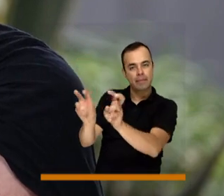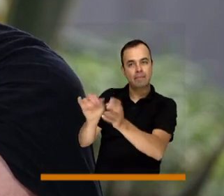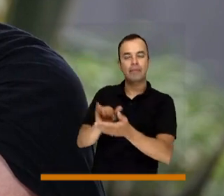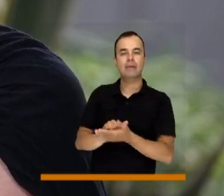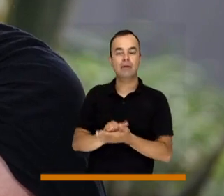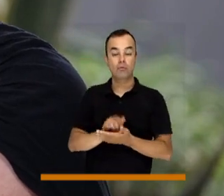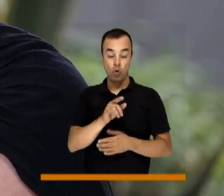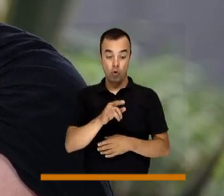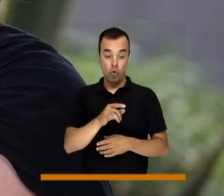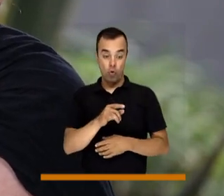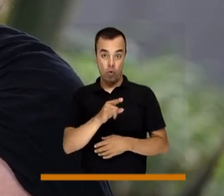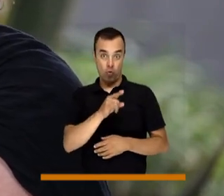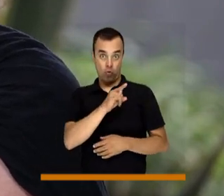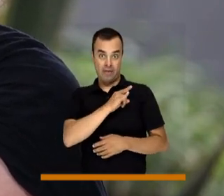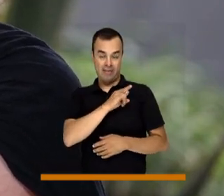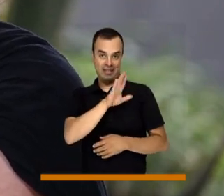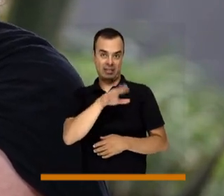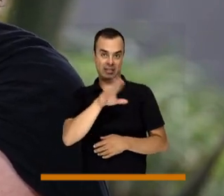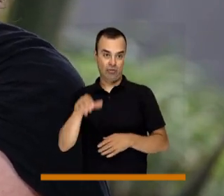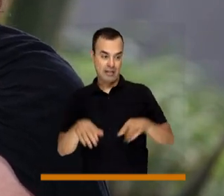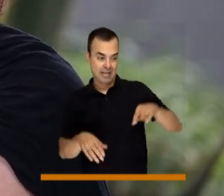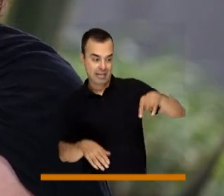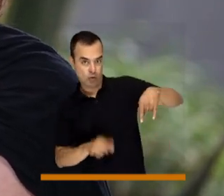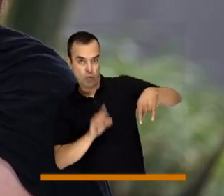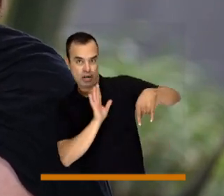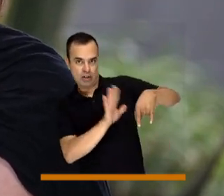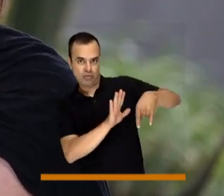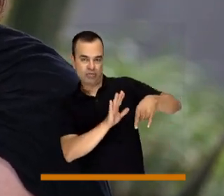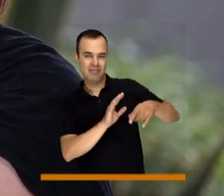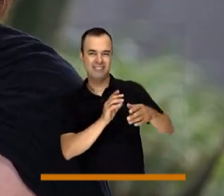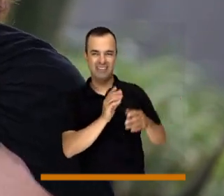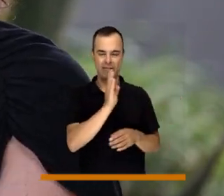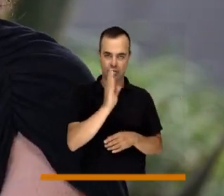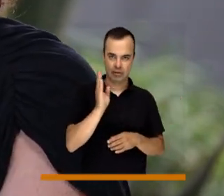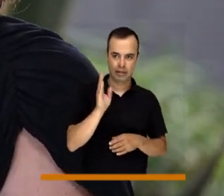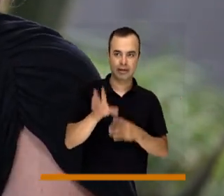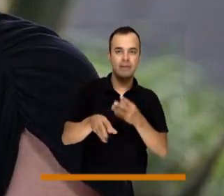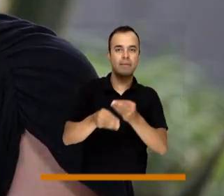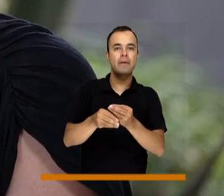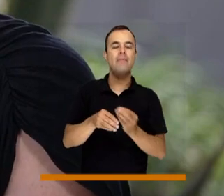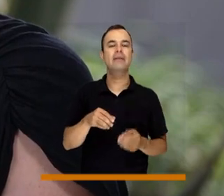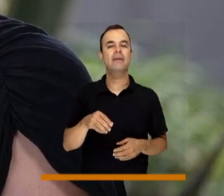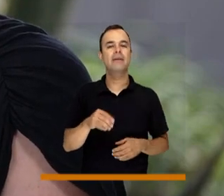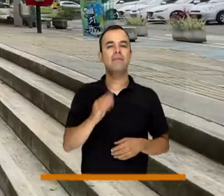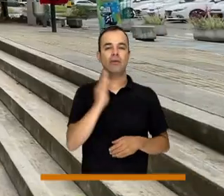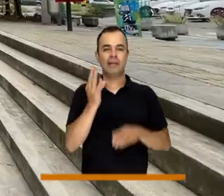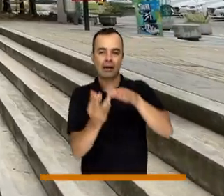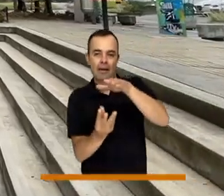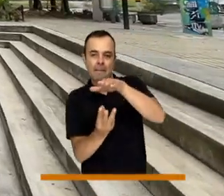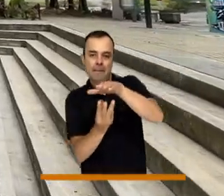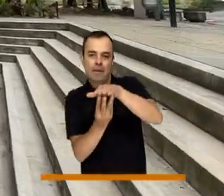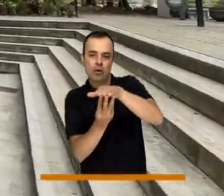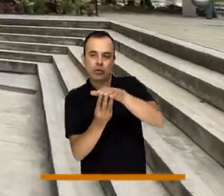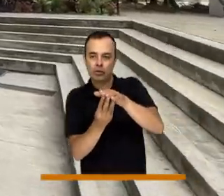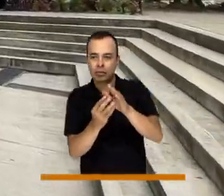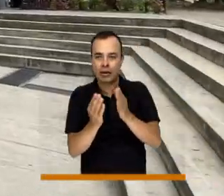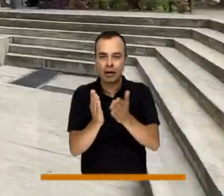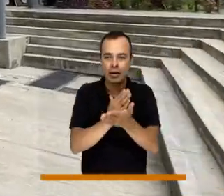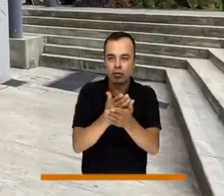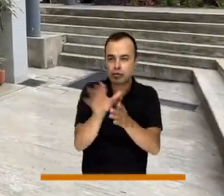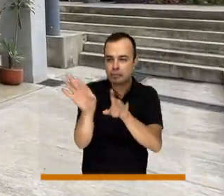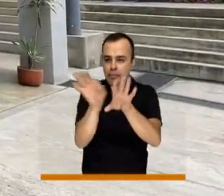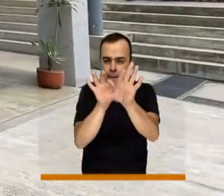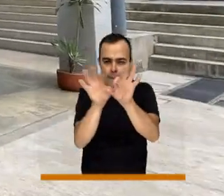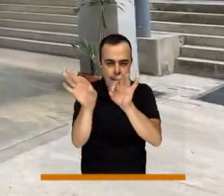con la Escuela de Bibliotecología de la Universidad de Antioquia y con la Biblioteca Pública Piloto, seleccionando unos libros especiales